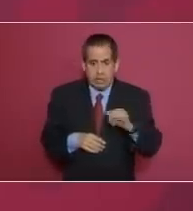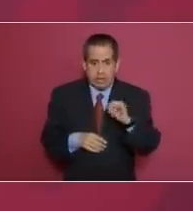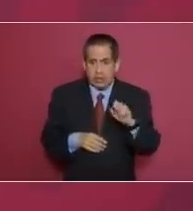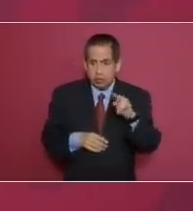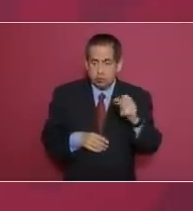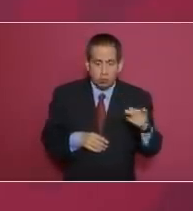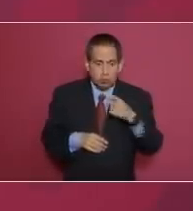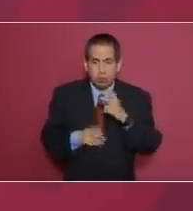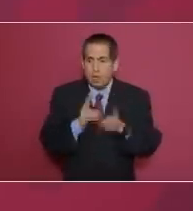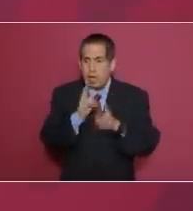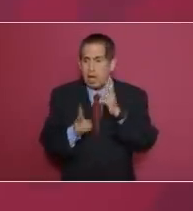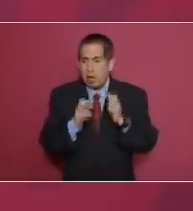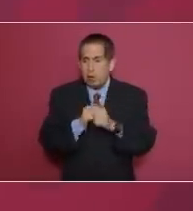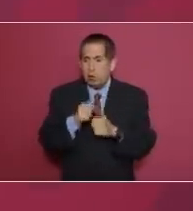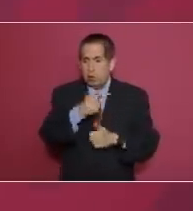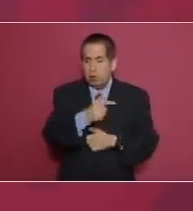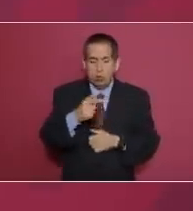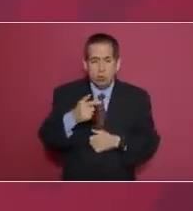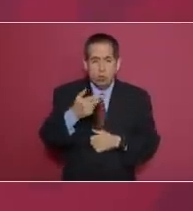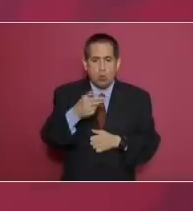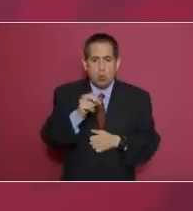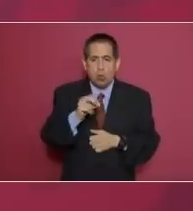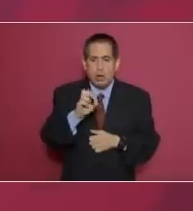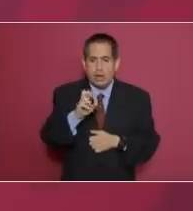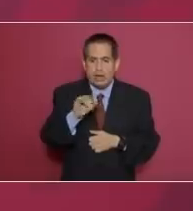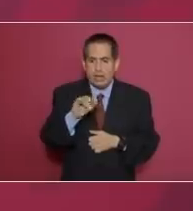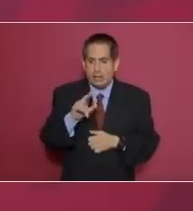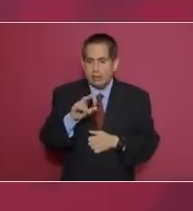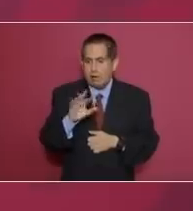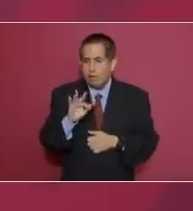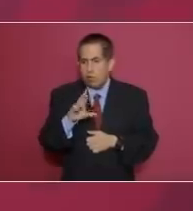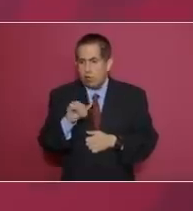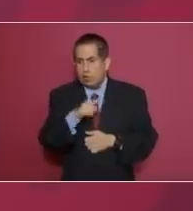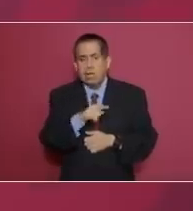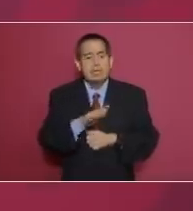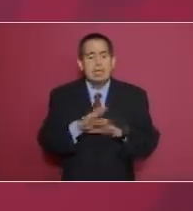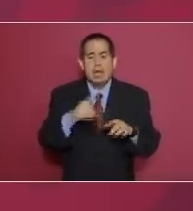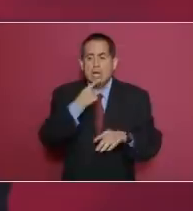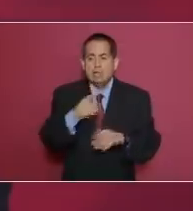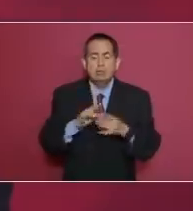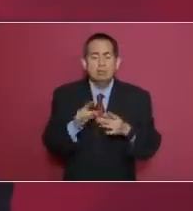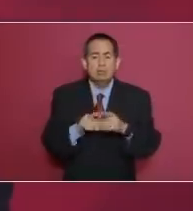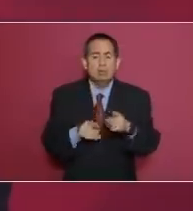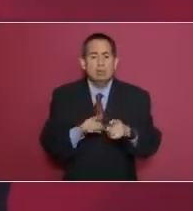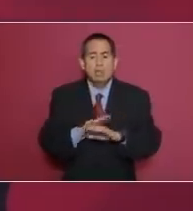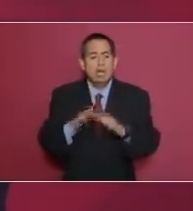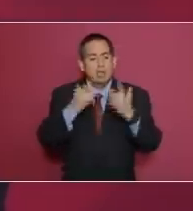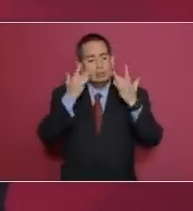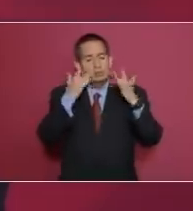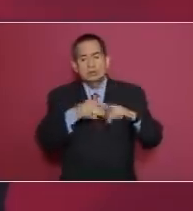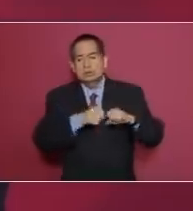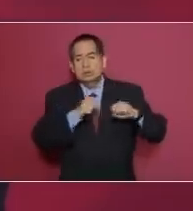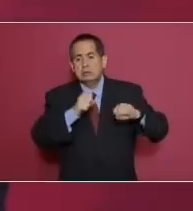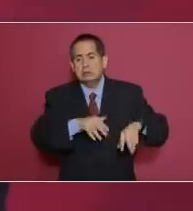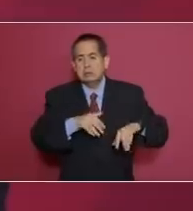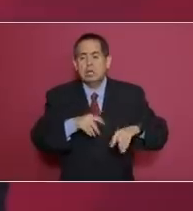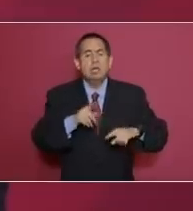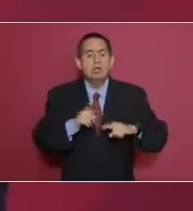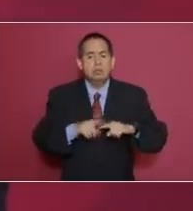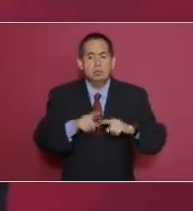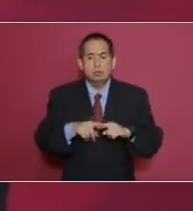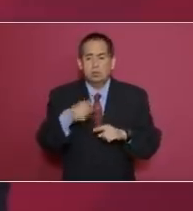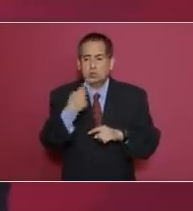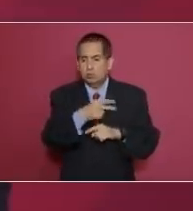Jesús, se habló con Eric Flores, él ya renunció a